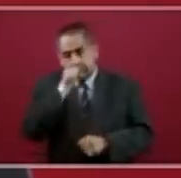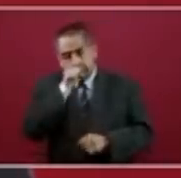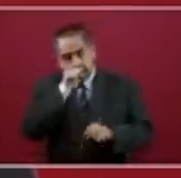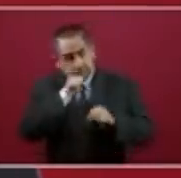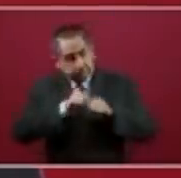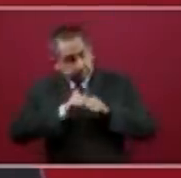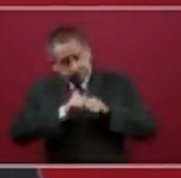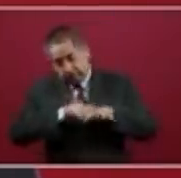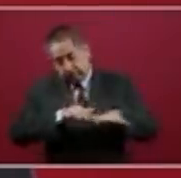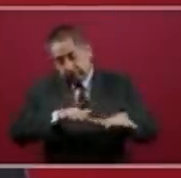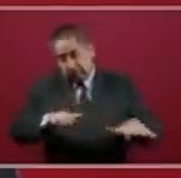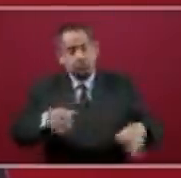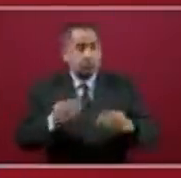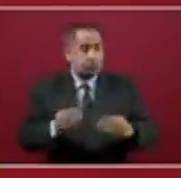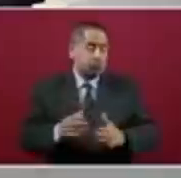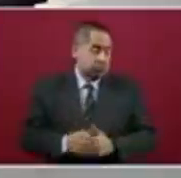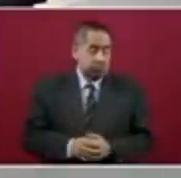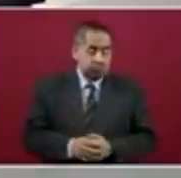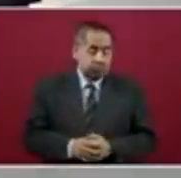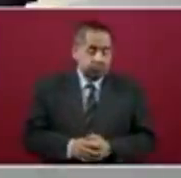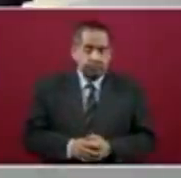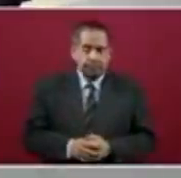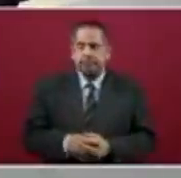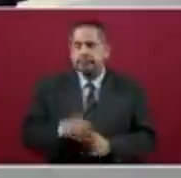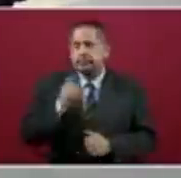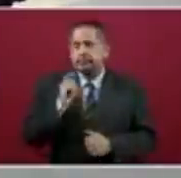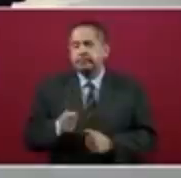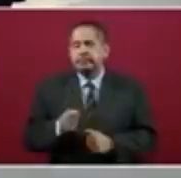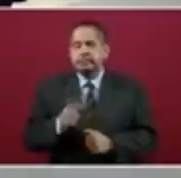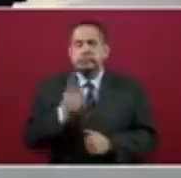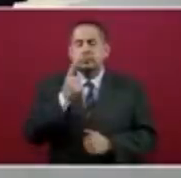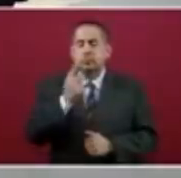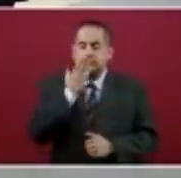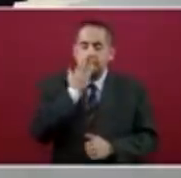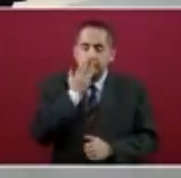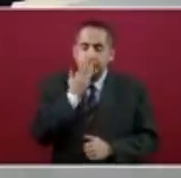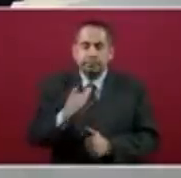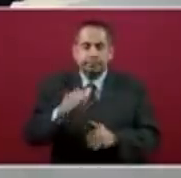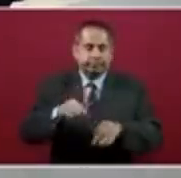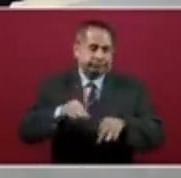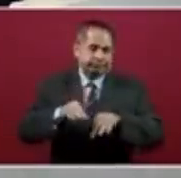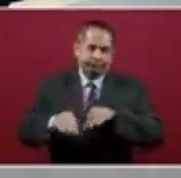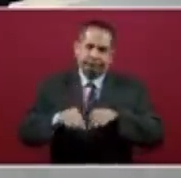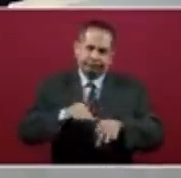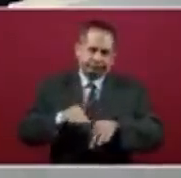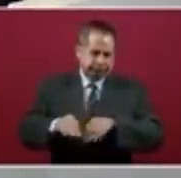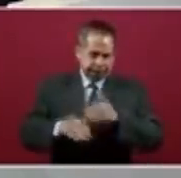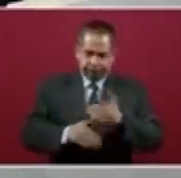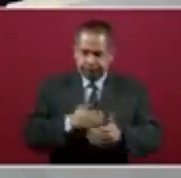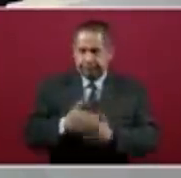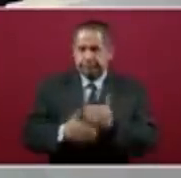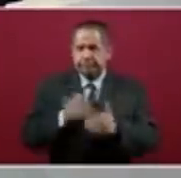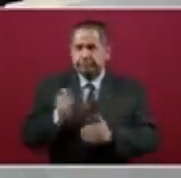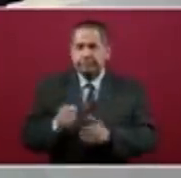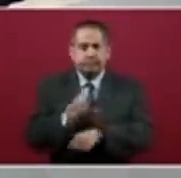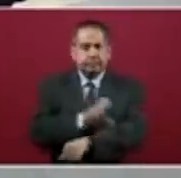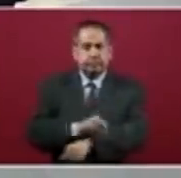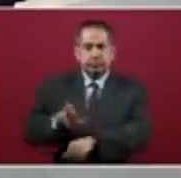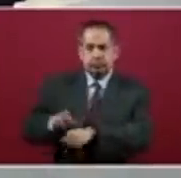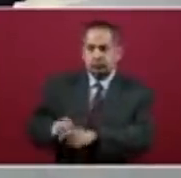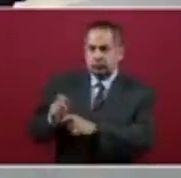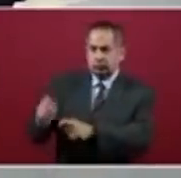tiene. Todo esto se debe a un buen trabajo de la coordinación